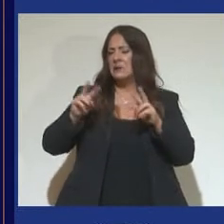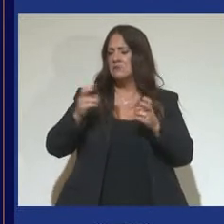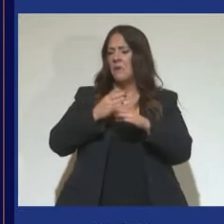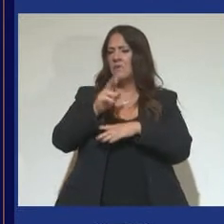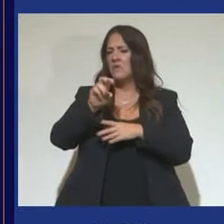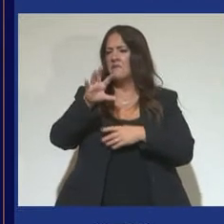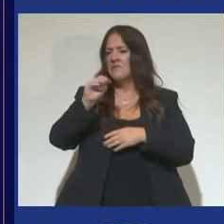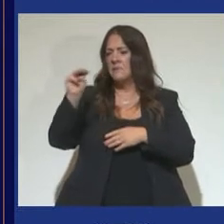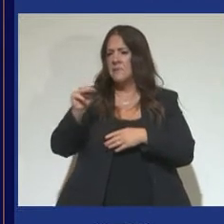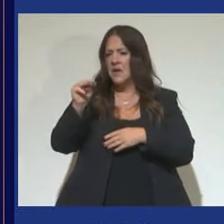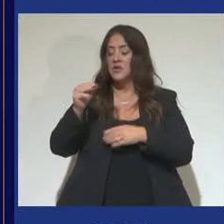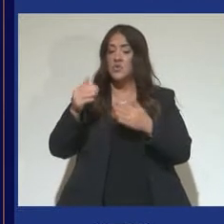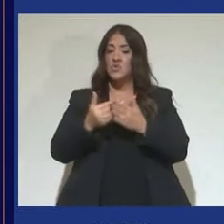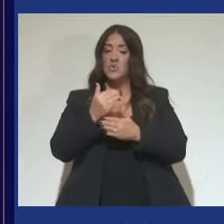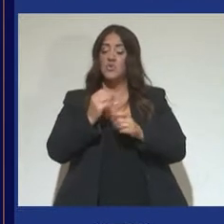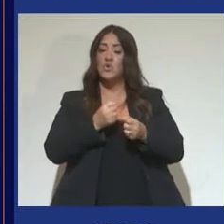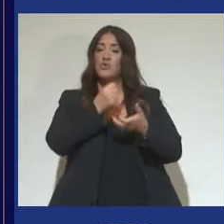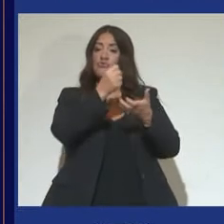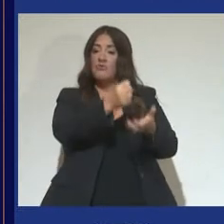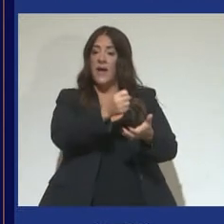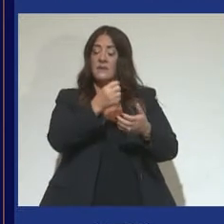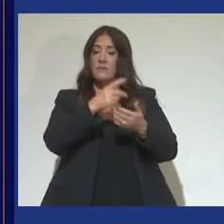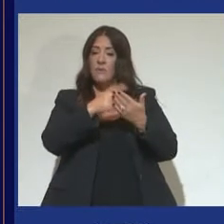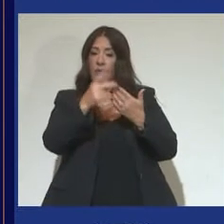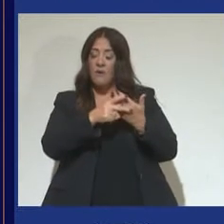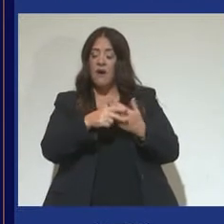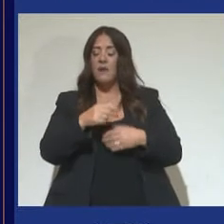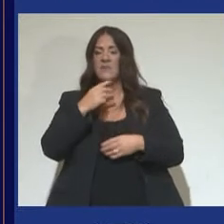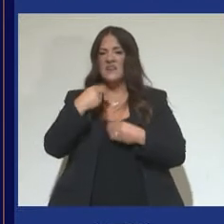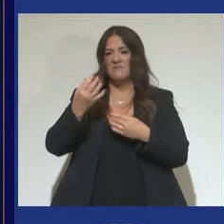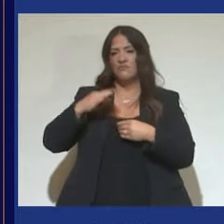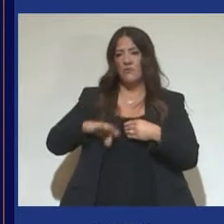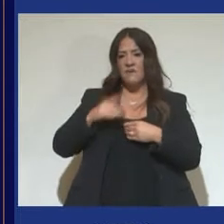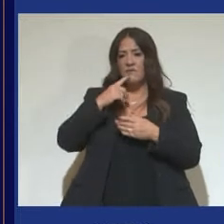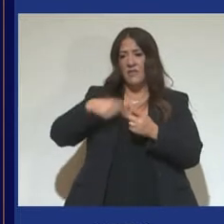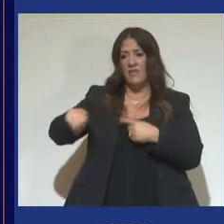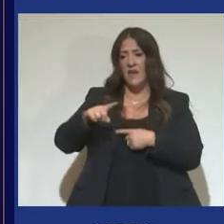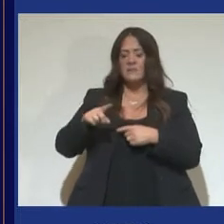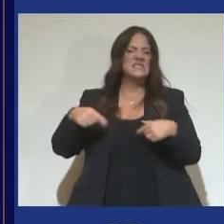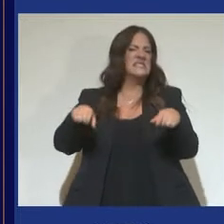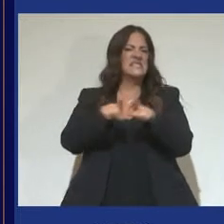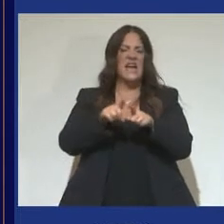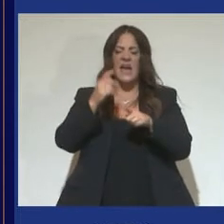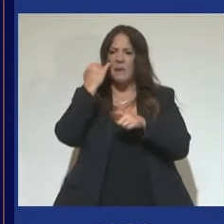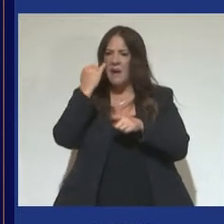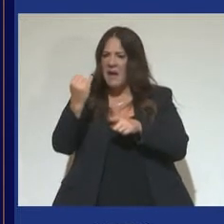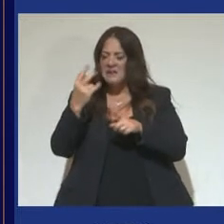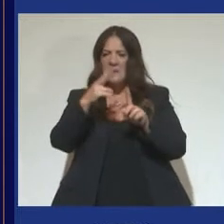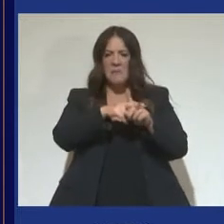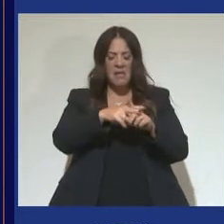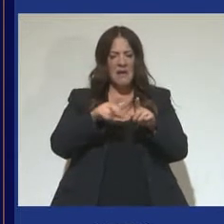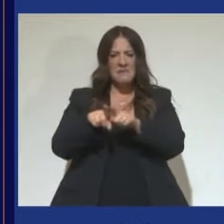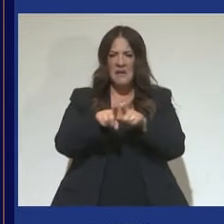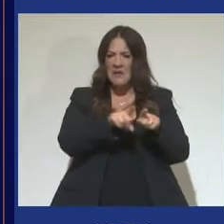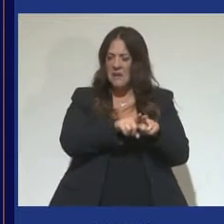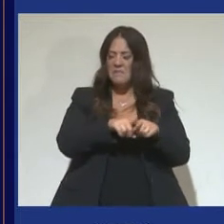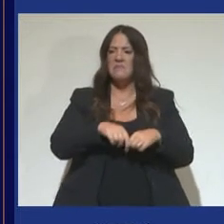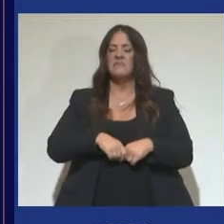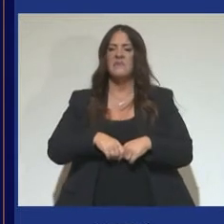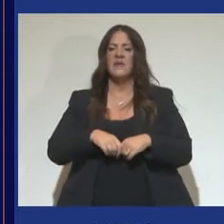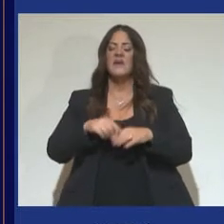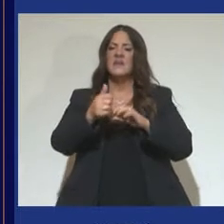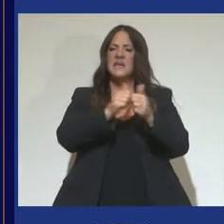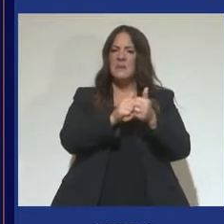existentes y un nuevo programa de premios de créditos que será administrado al mismo grupo bien definido